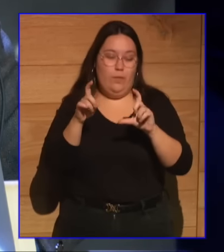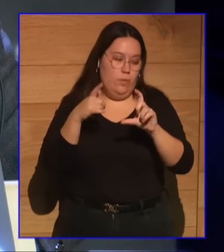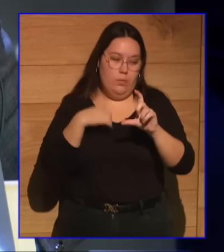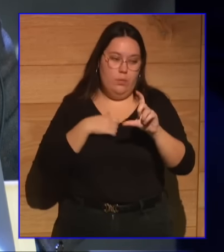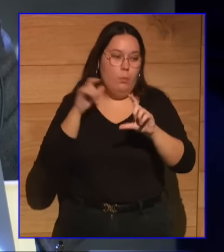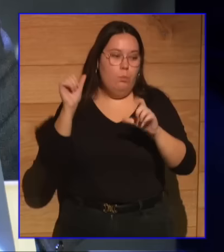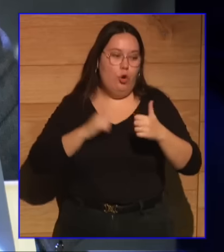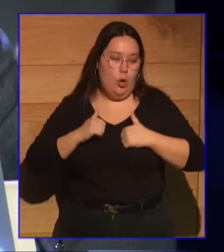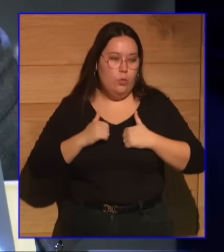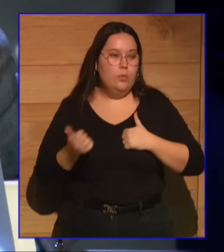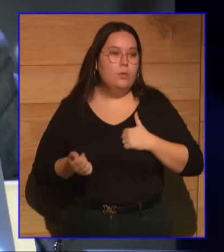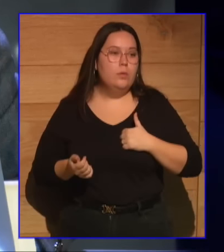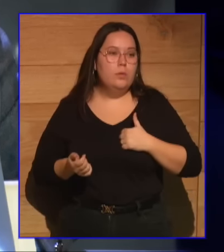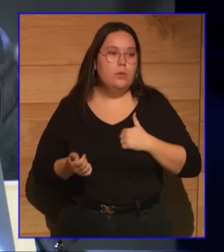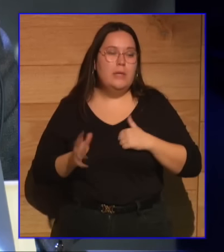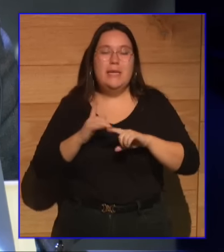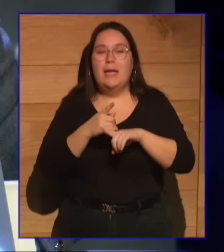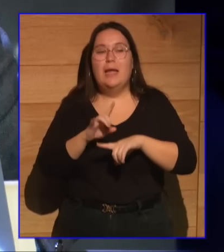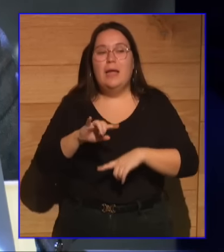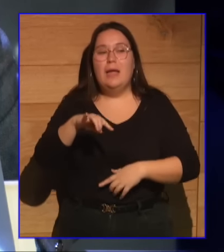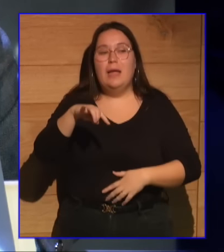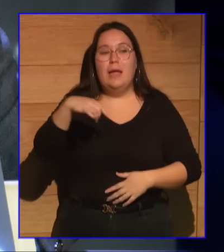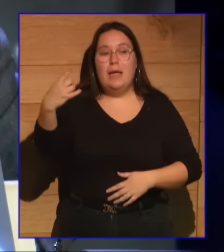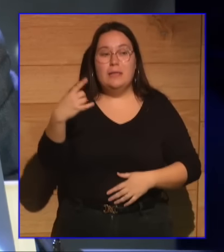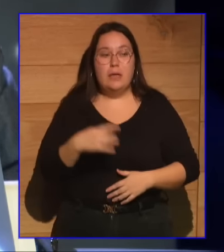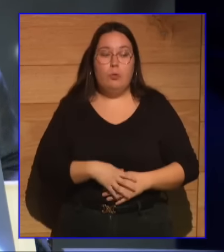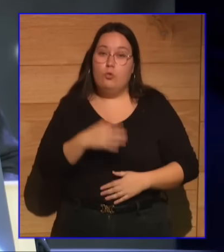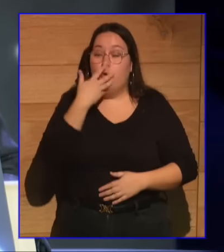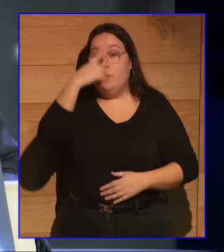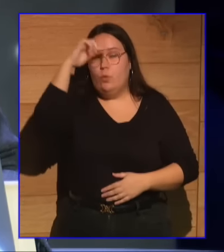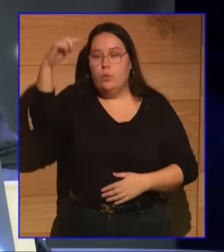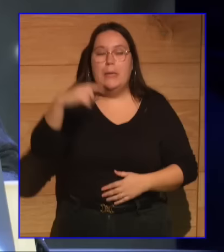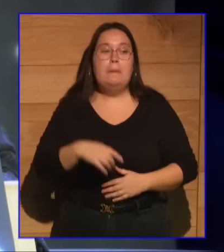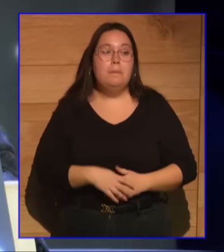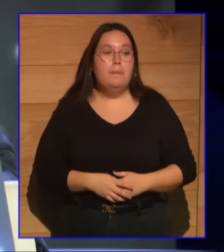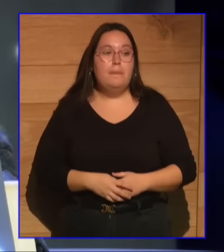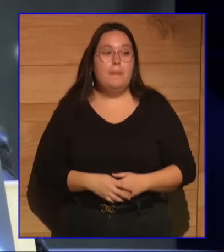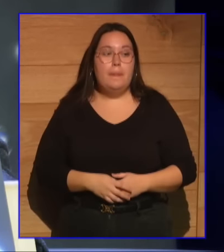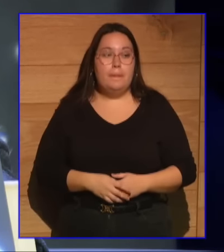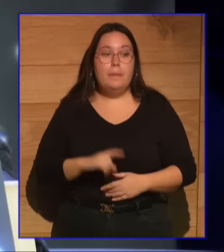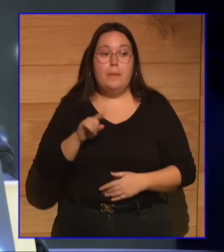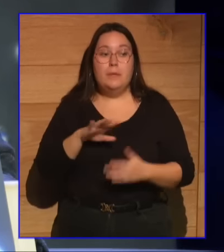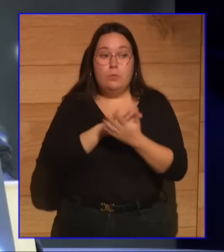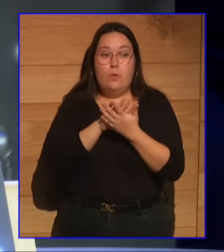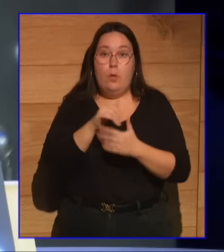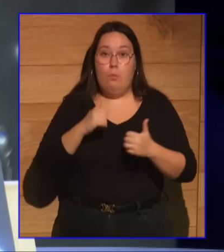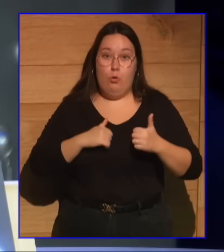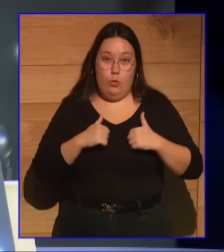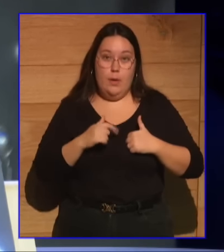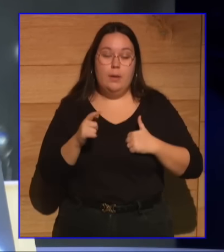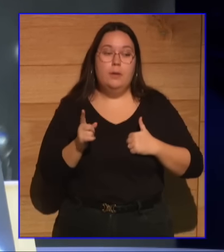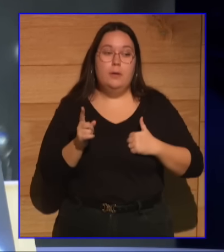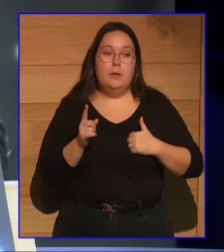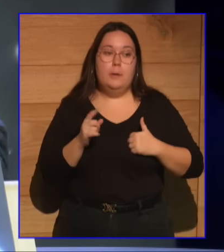y que le dé ese extra de verosimilitud por conocimiento cultural. Por otro lado, estamos hablando de Polonia, que probablemente